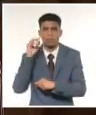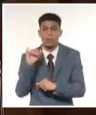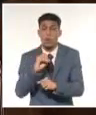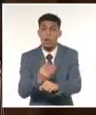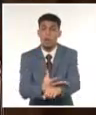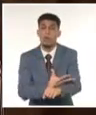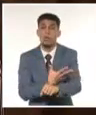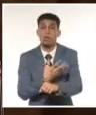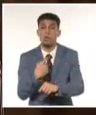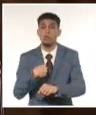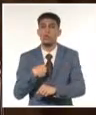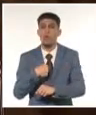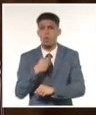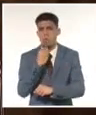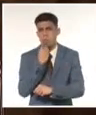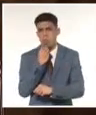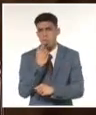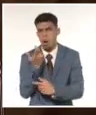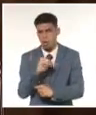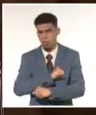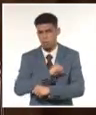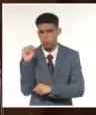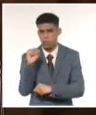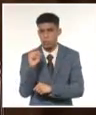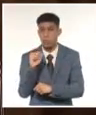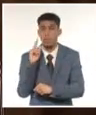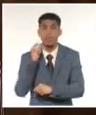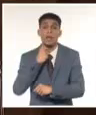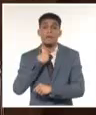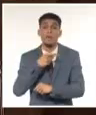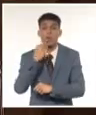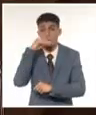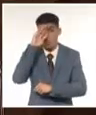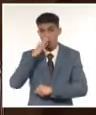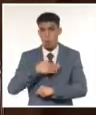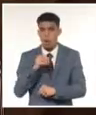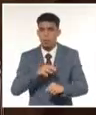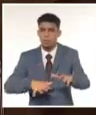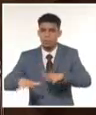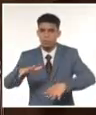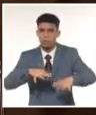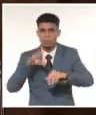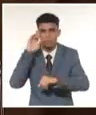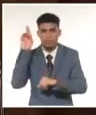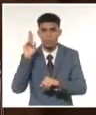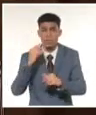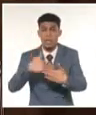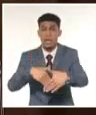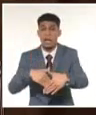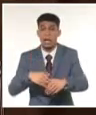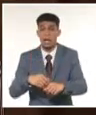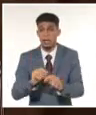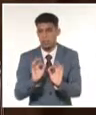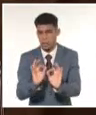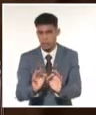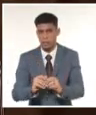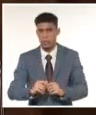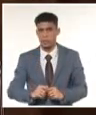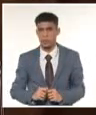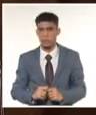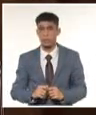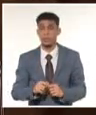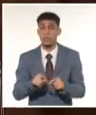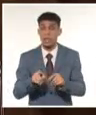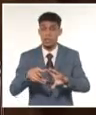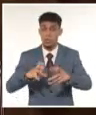como ese yo voy a mí del cubano jugando dominó, y mayor la confianza en la obra propia. Ese modo de